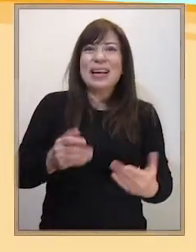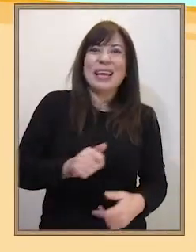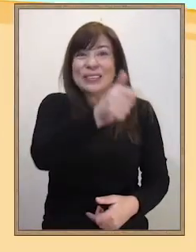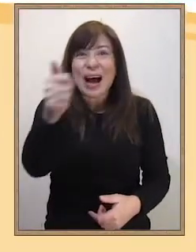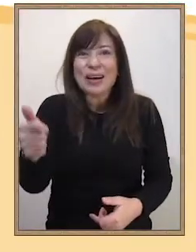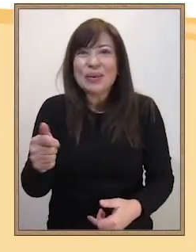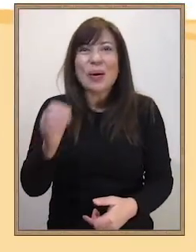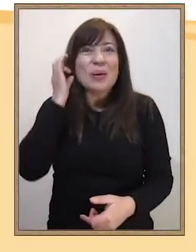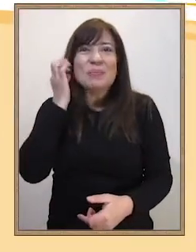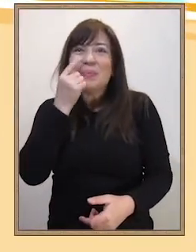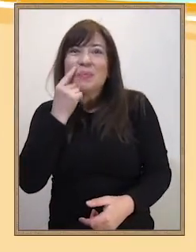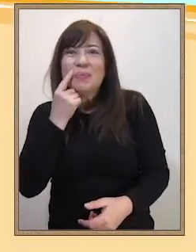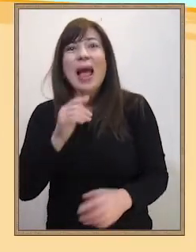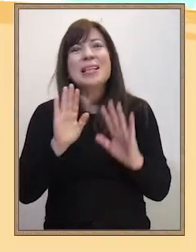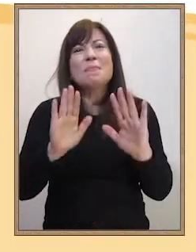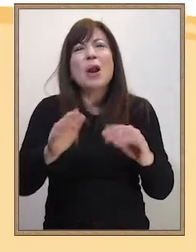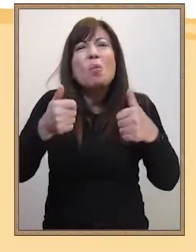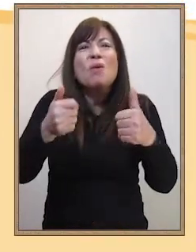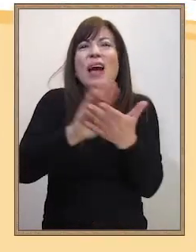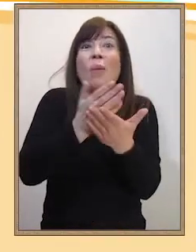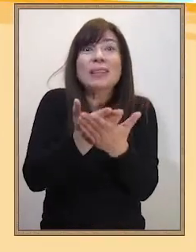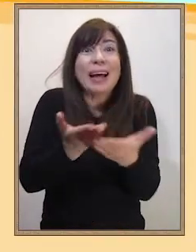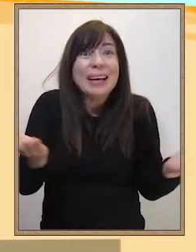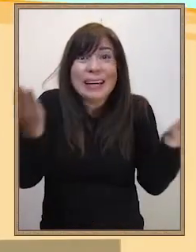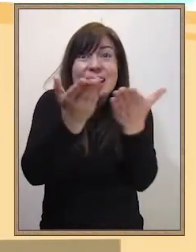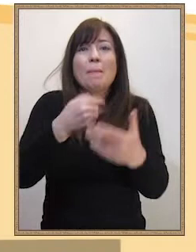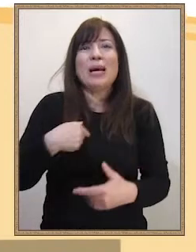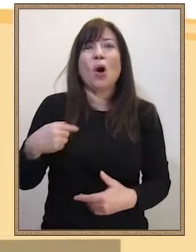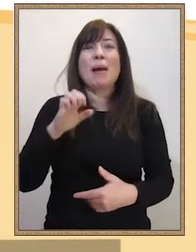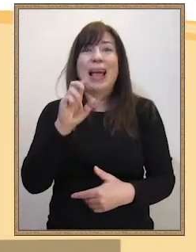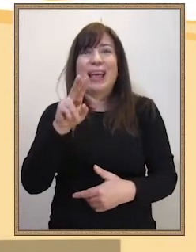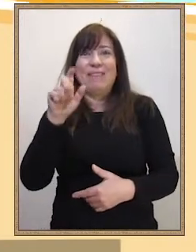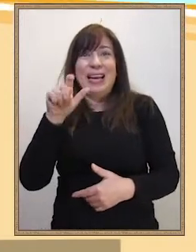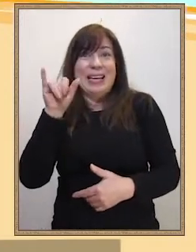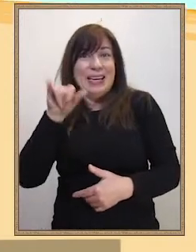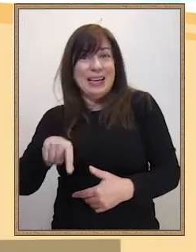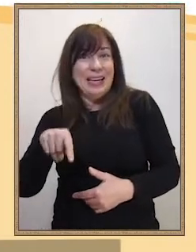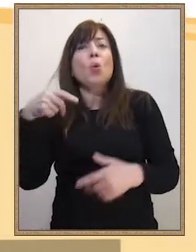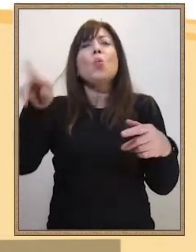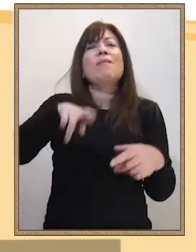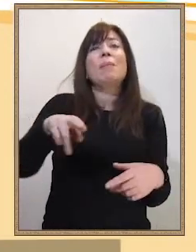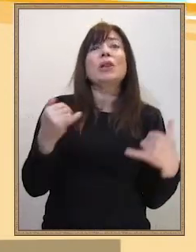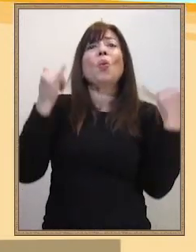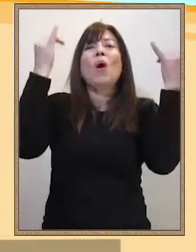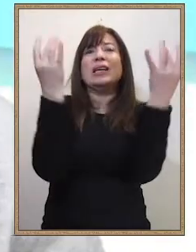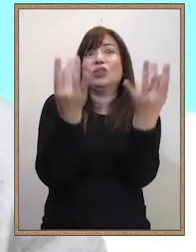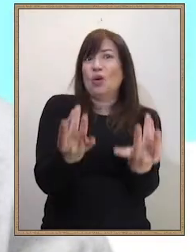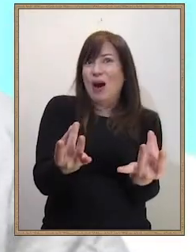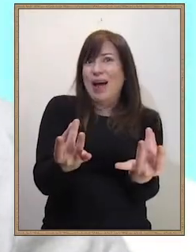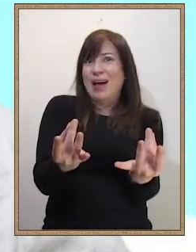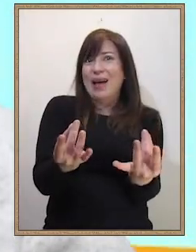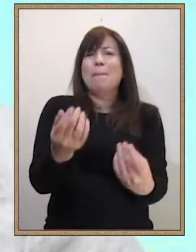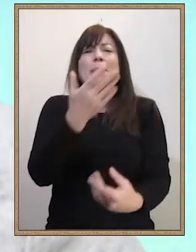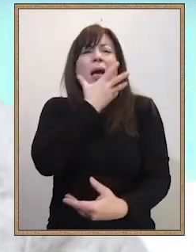Bienvenidos, bienvenidas. ¿Cómo están? Espero que muy bien. Mi nombre es Evelyn y hoy nuevamente vamos a jugar al yoga. Miren